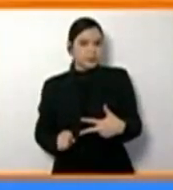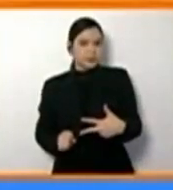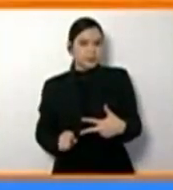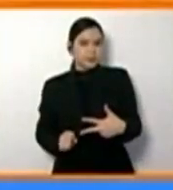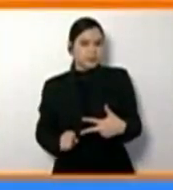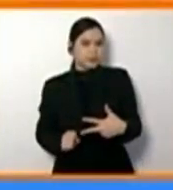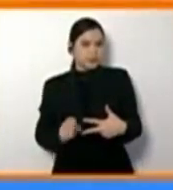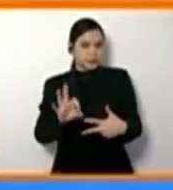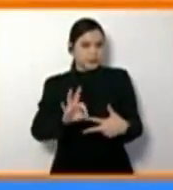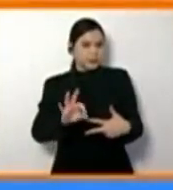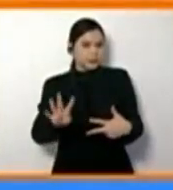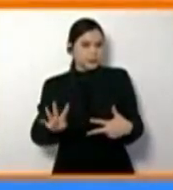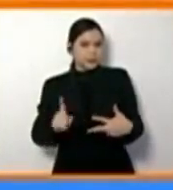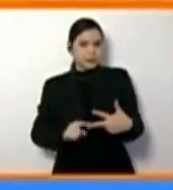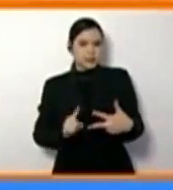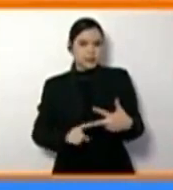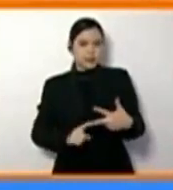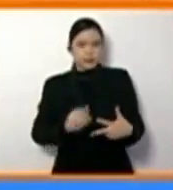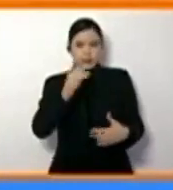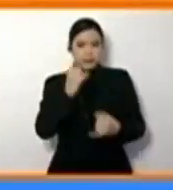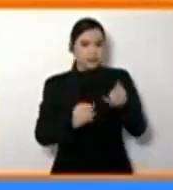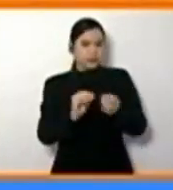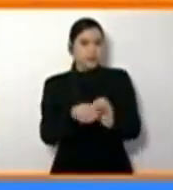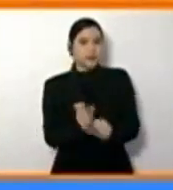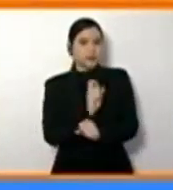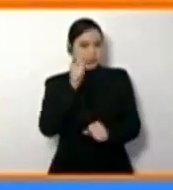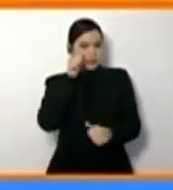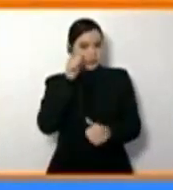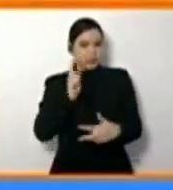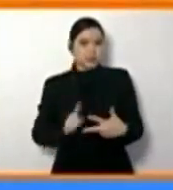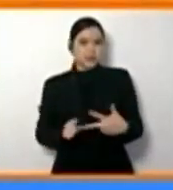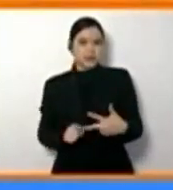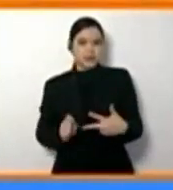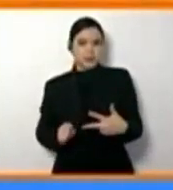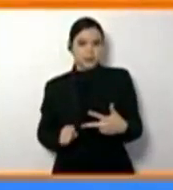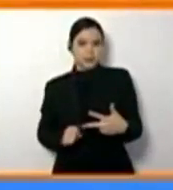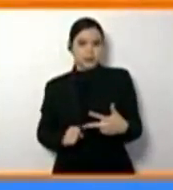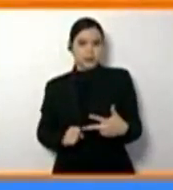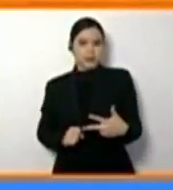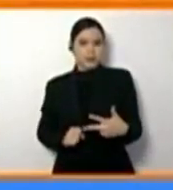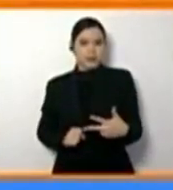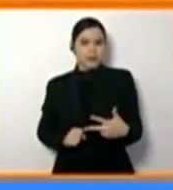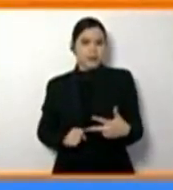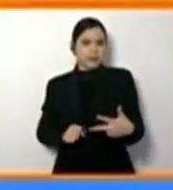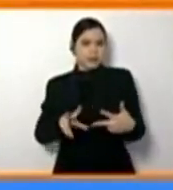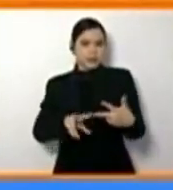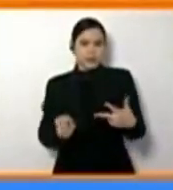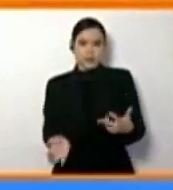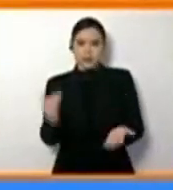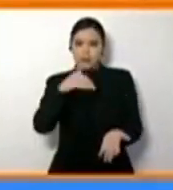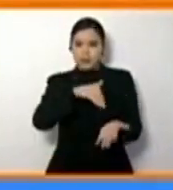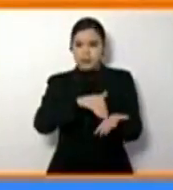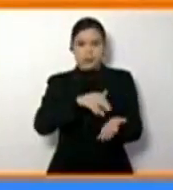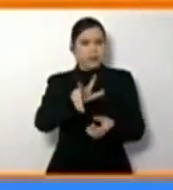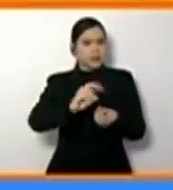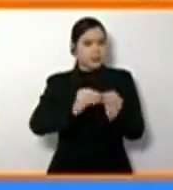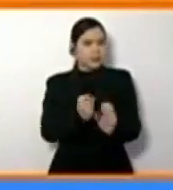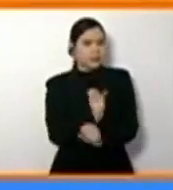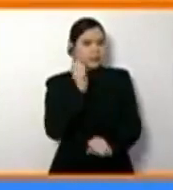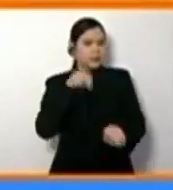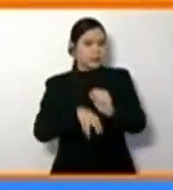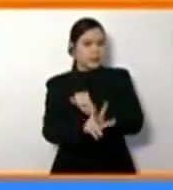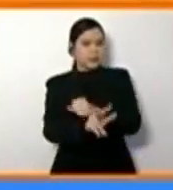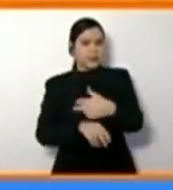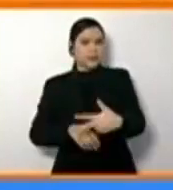y es el 94. Tercer y último número ganador, atentos, porque es el 30. Repito con gusto, los números ganadores en